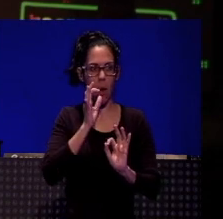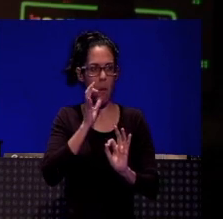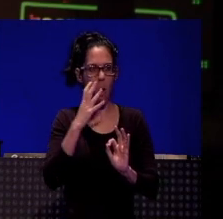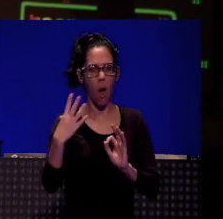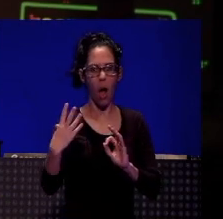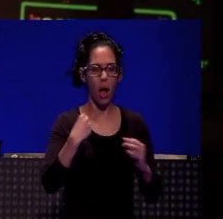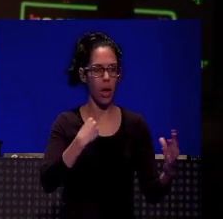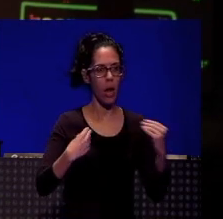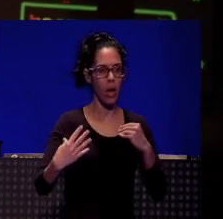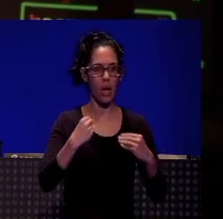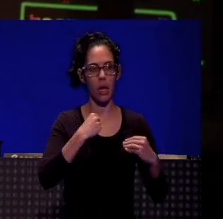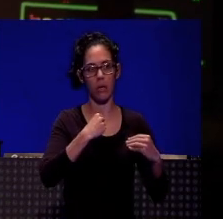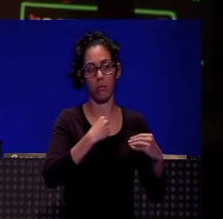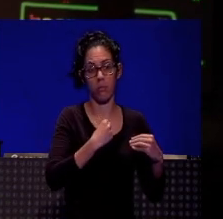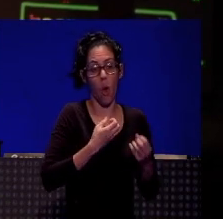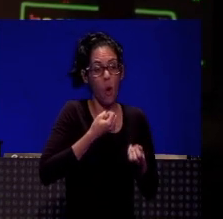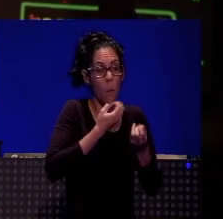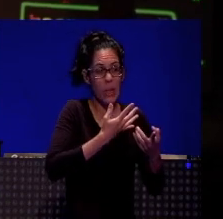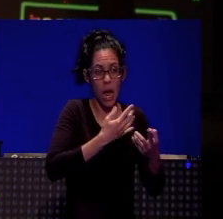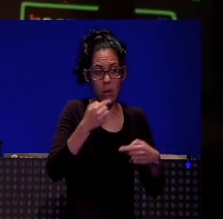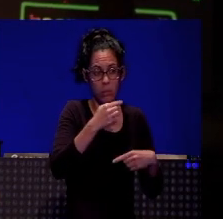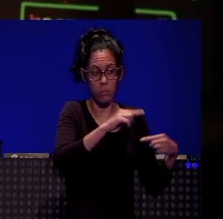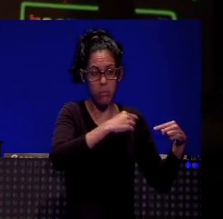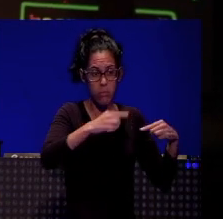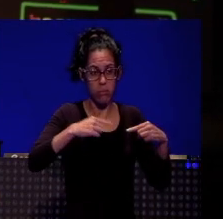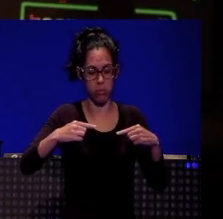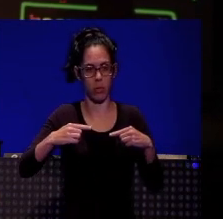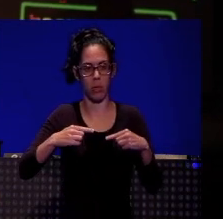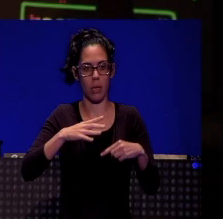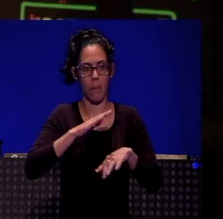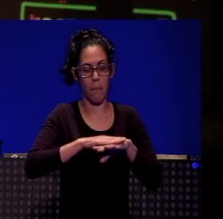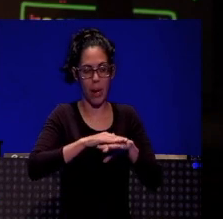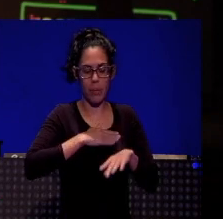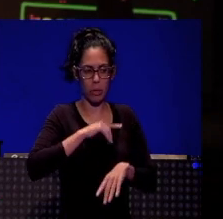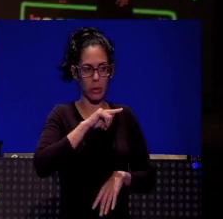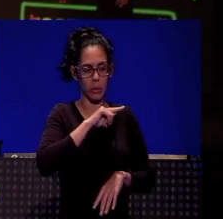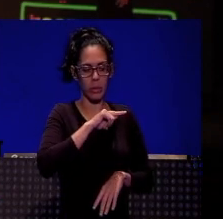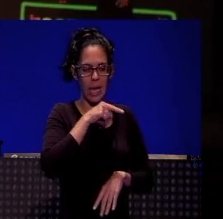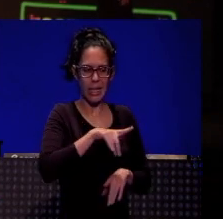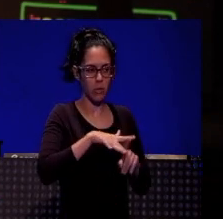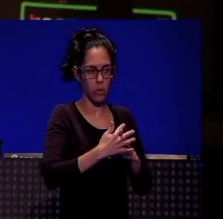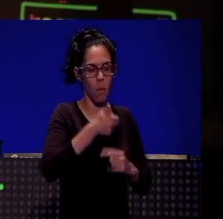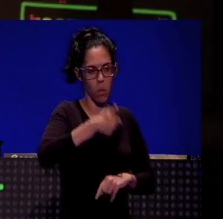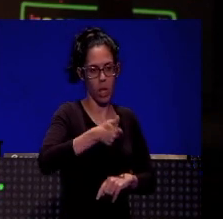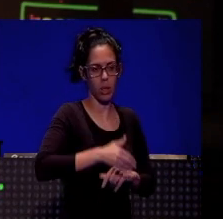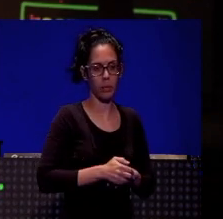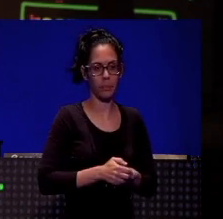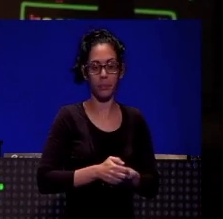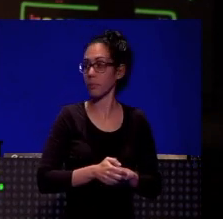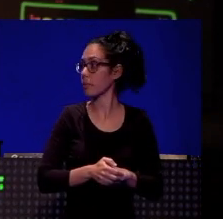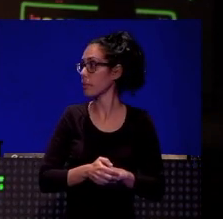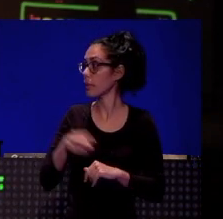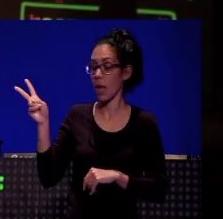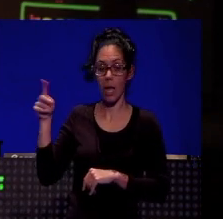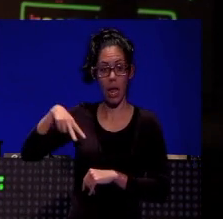comentarios de tal que para mí fue súper importante luego hay natalia de